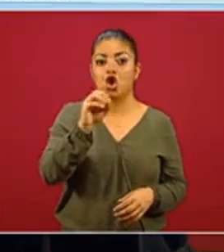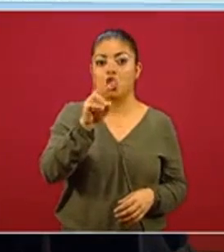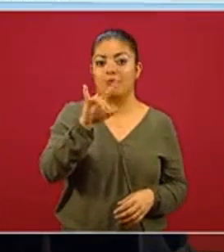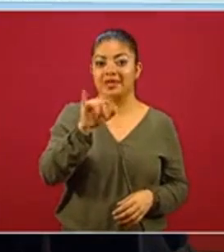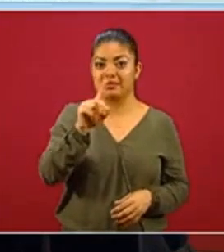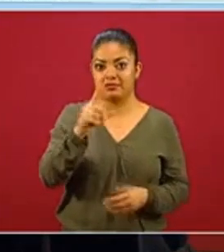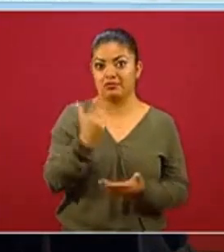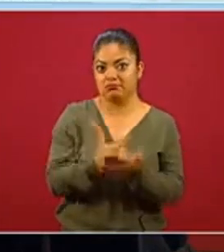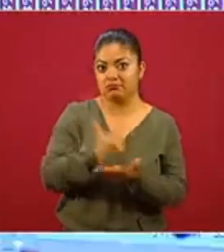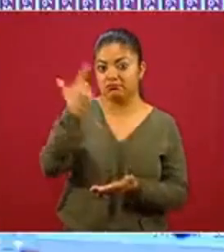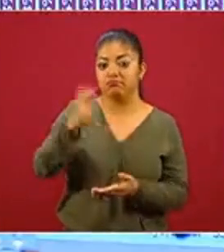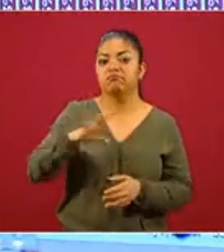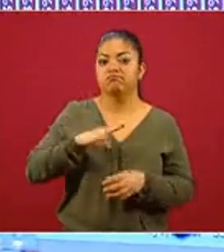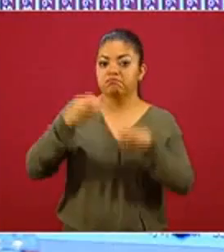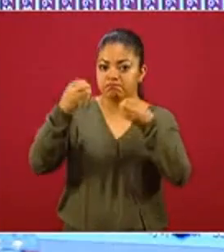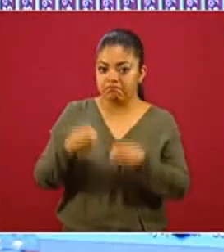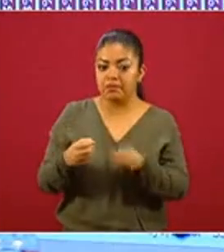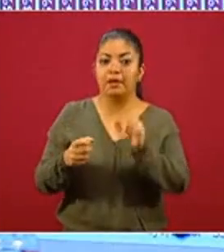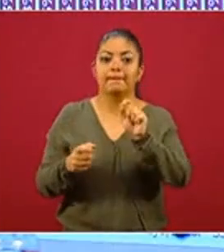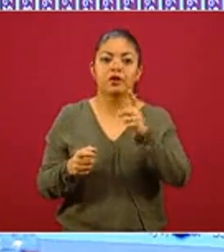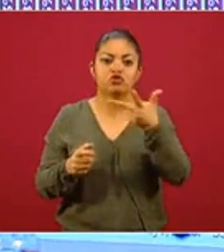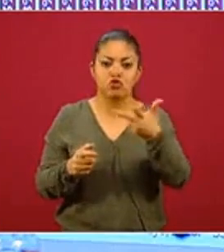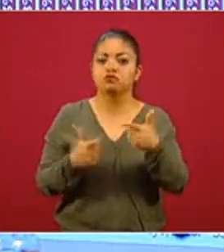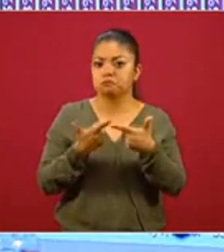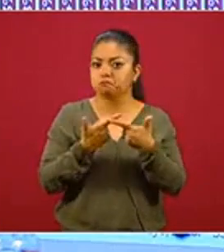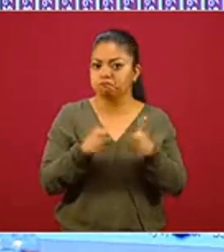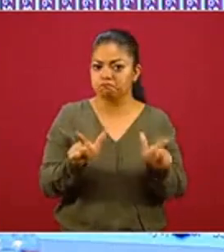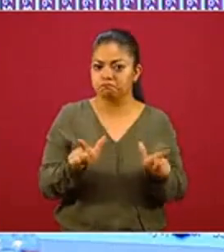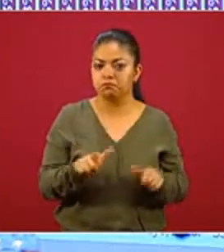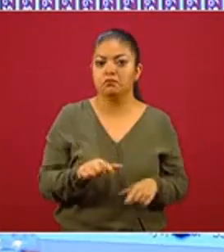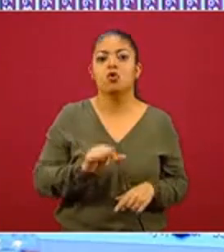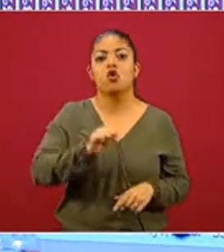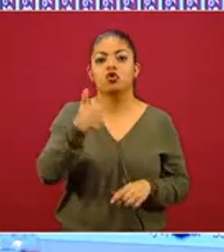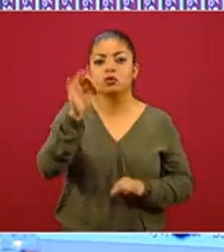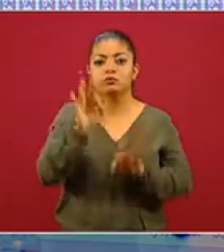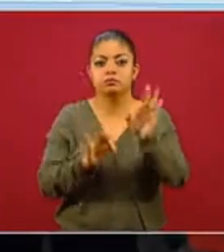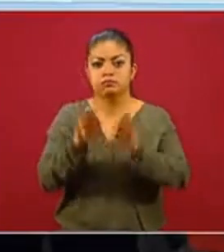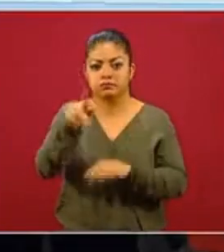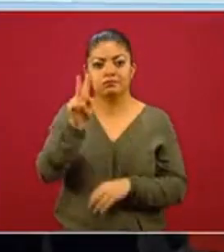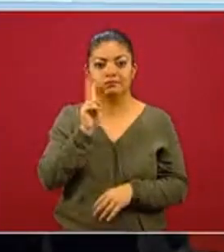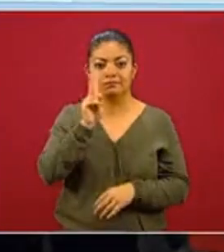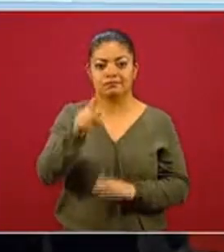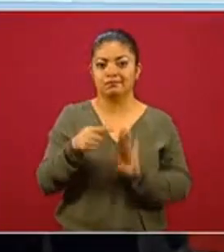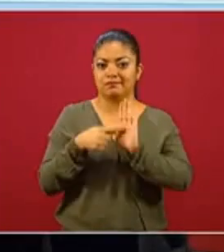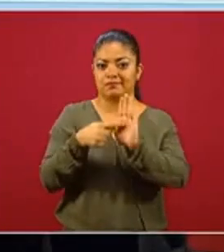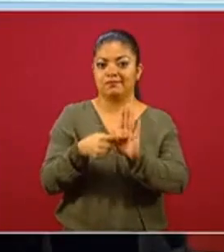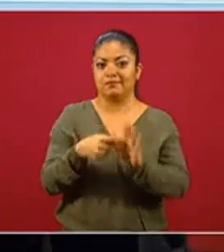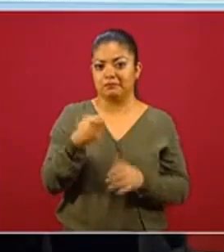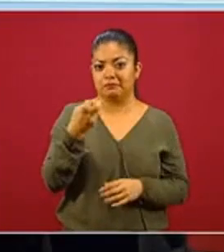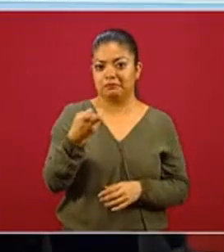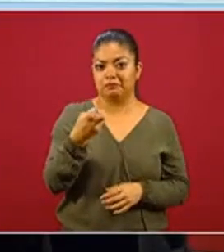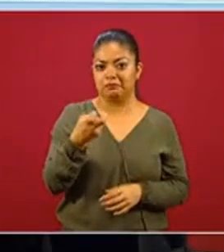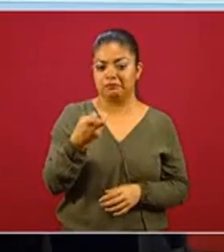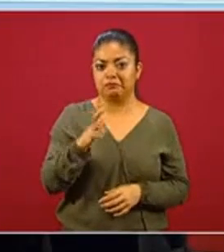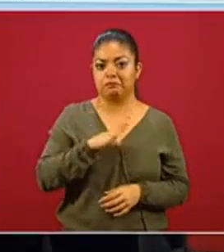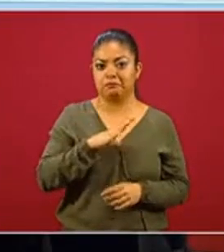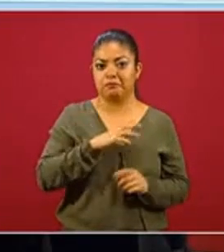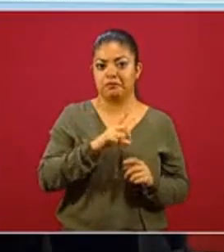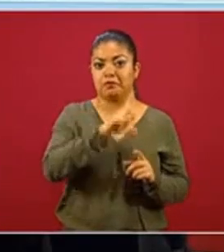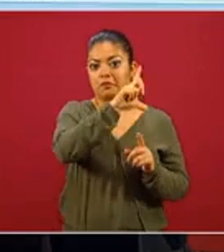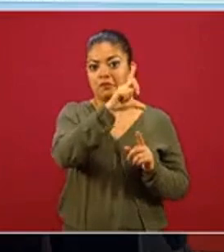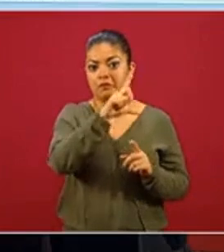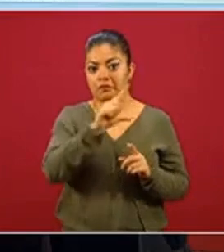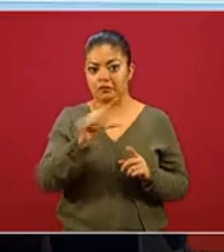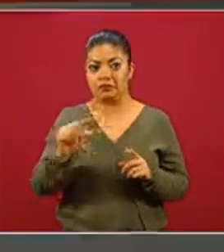están ocupadas y 28% están libres, y los demás porcentajes se pueden ver en su orden descendente para